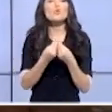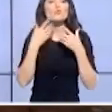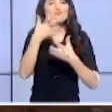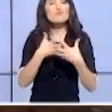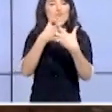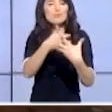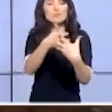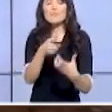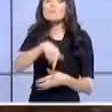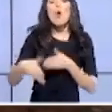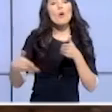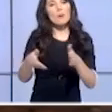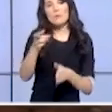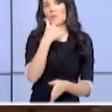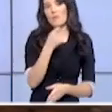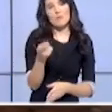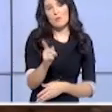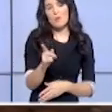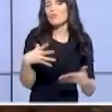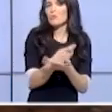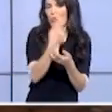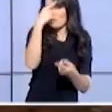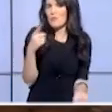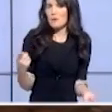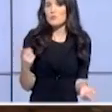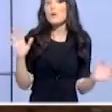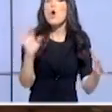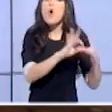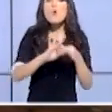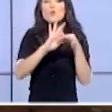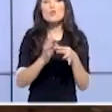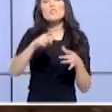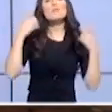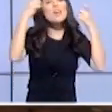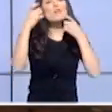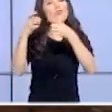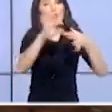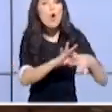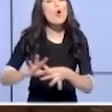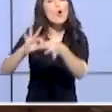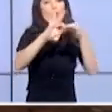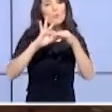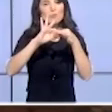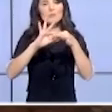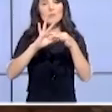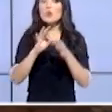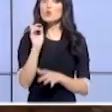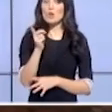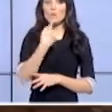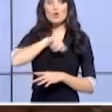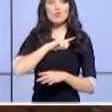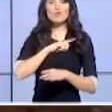teníamos por delante no ha sido un camino fácil todos lo sabemos pero con la unión y el esfuerzo común